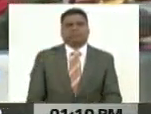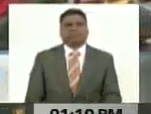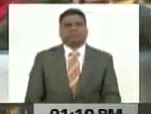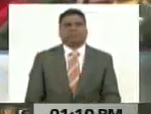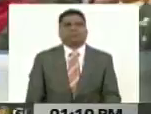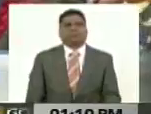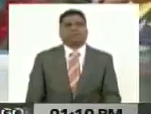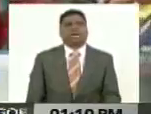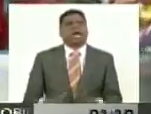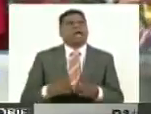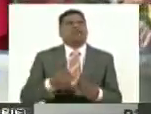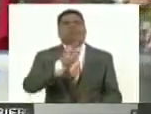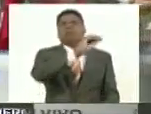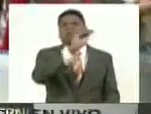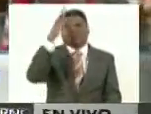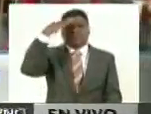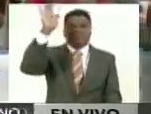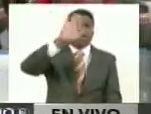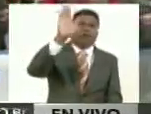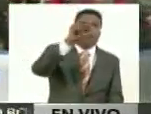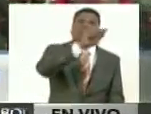A los que están por allá también los saludo.